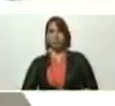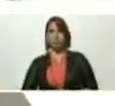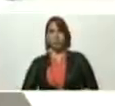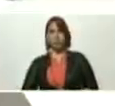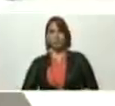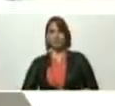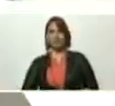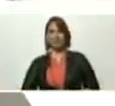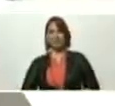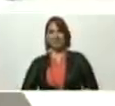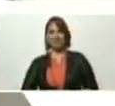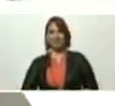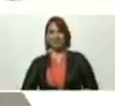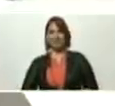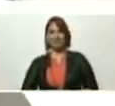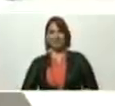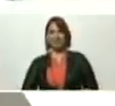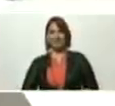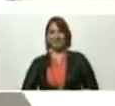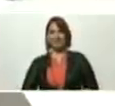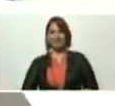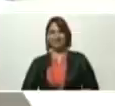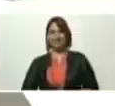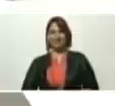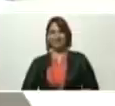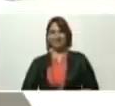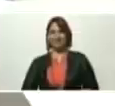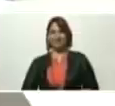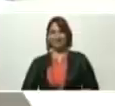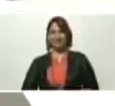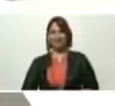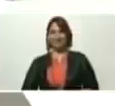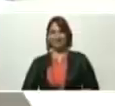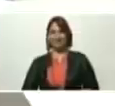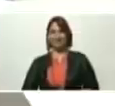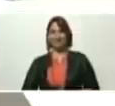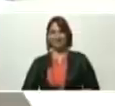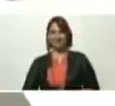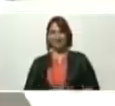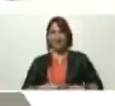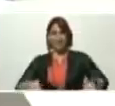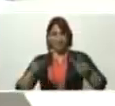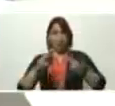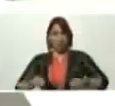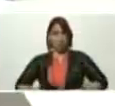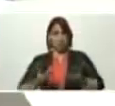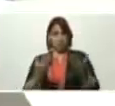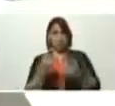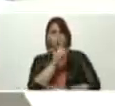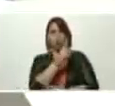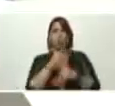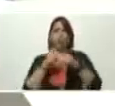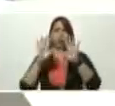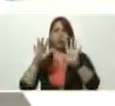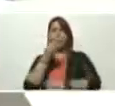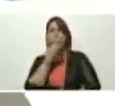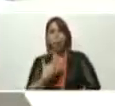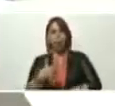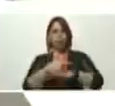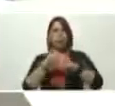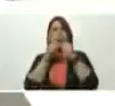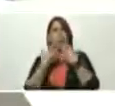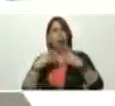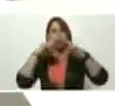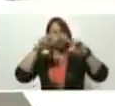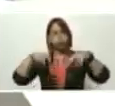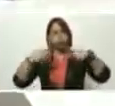hierros, para que se ponga a valer, pues, el 1x10 del buen gobierno. Una nueva